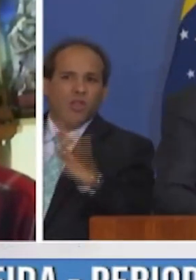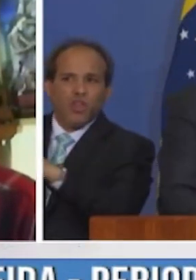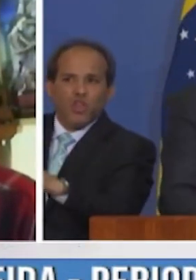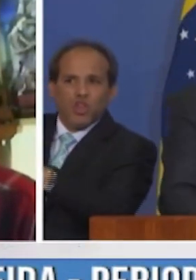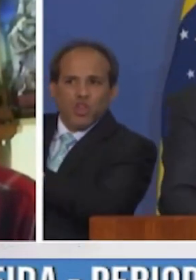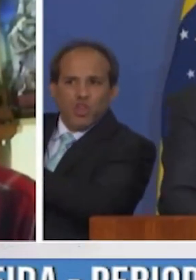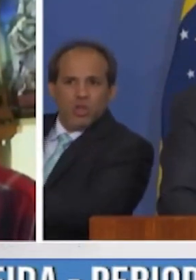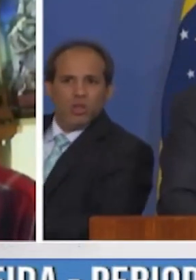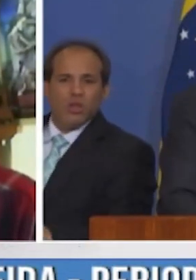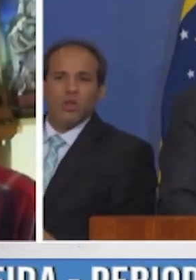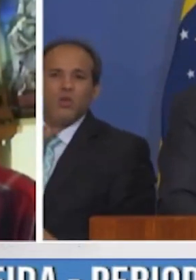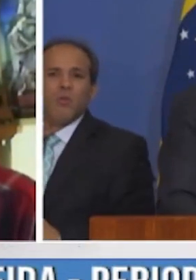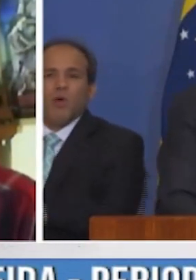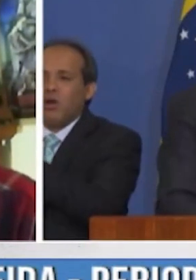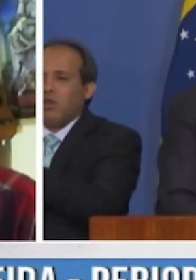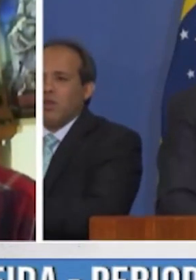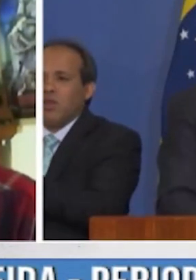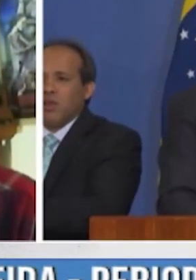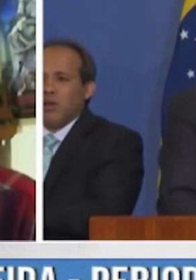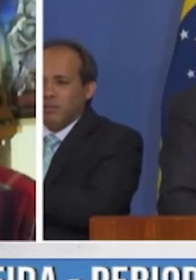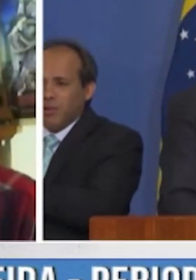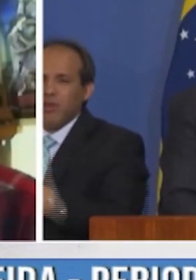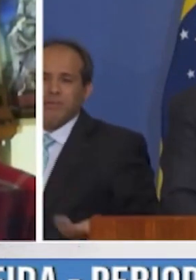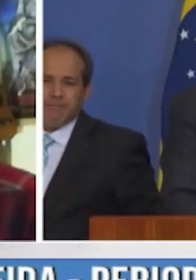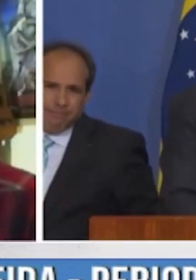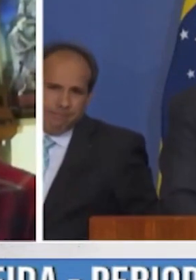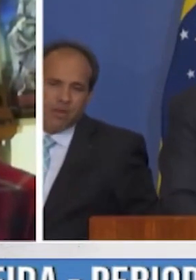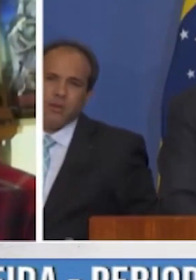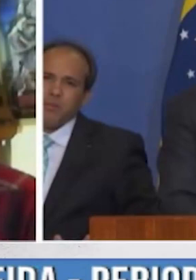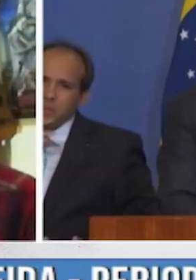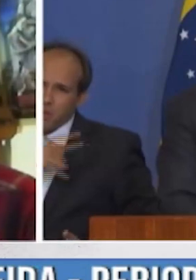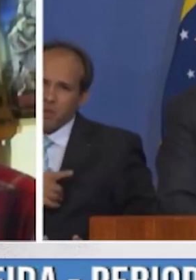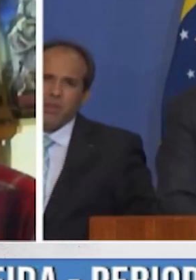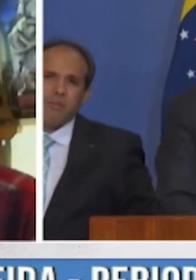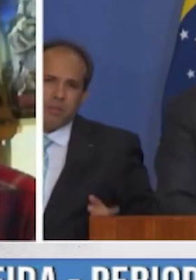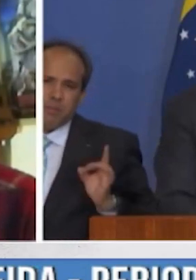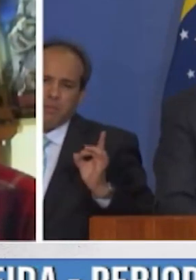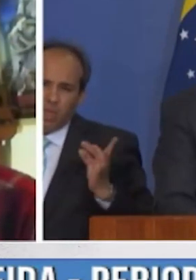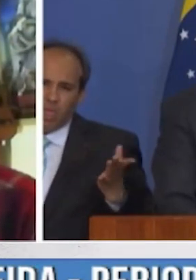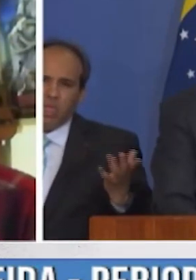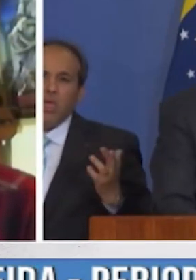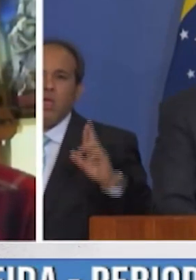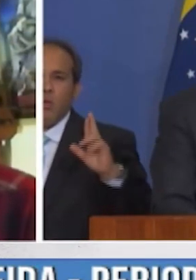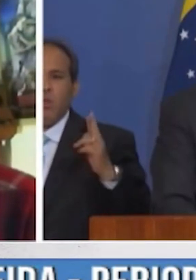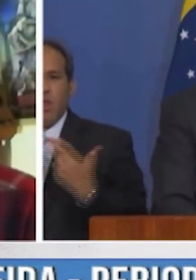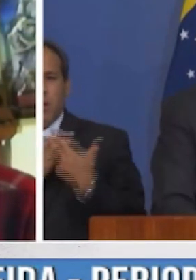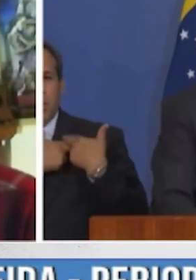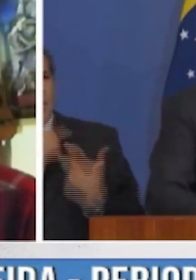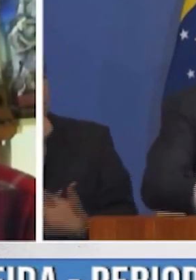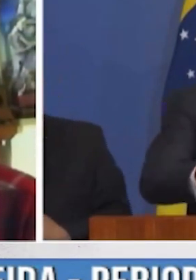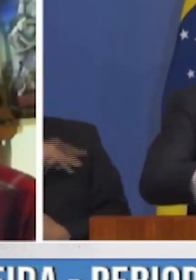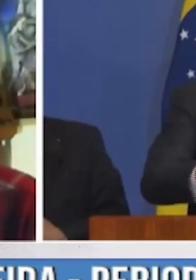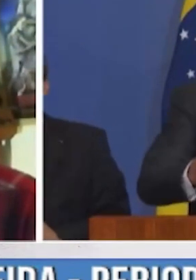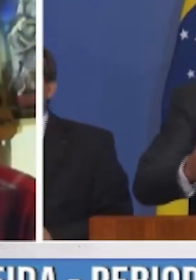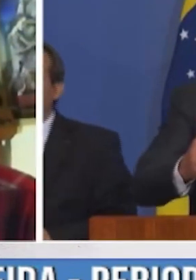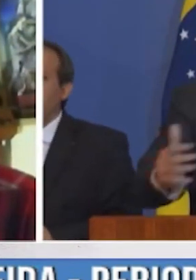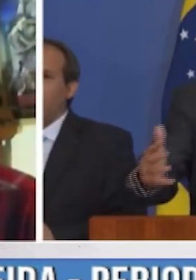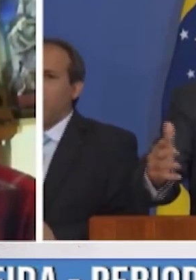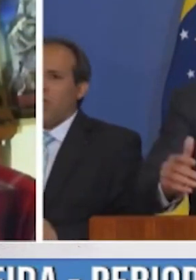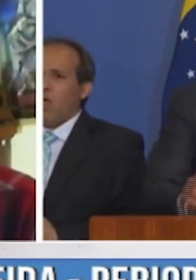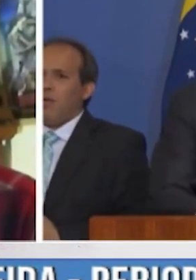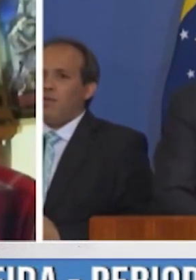Bolsonaro hizo todo un trabajo de apartar Brasil, no en relación a los BRICS, porque